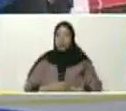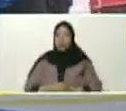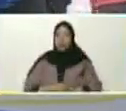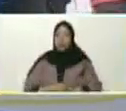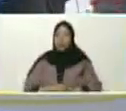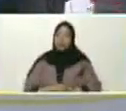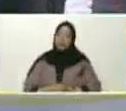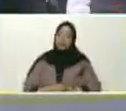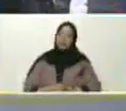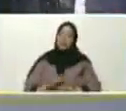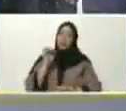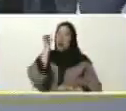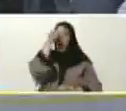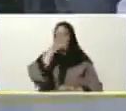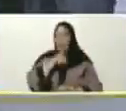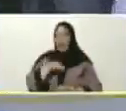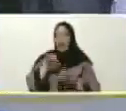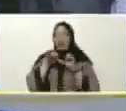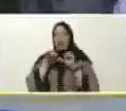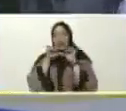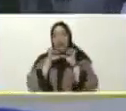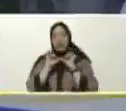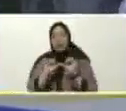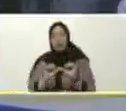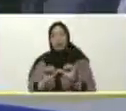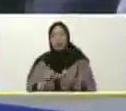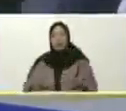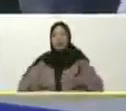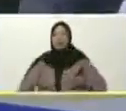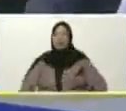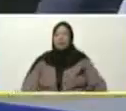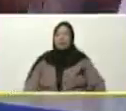En resistencia permanente,